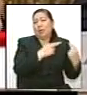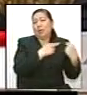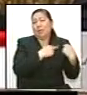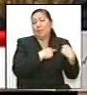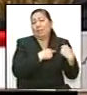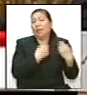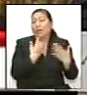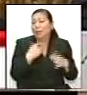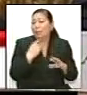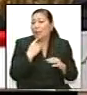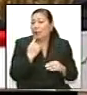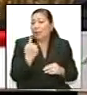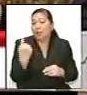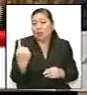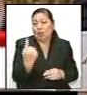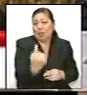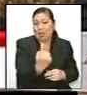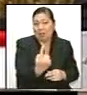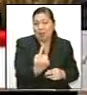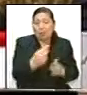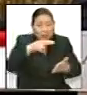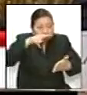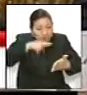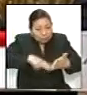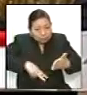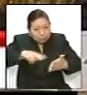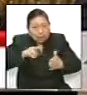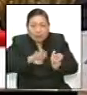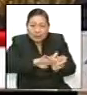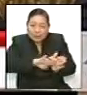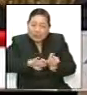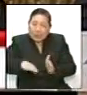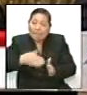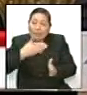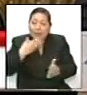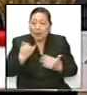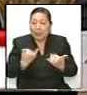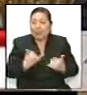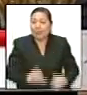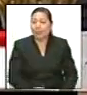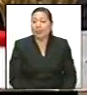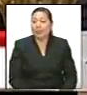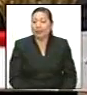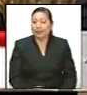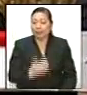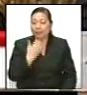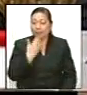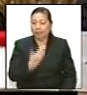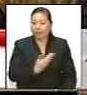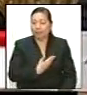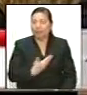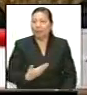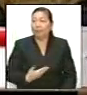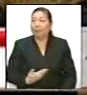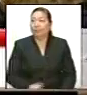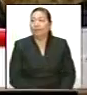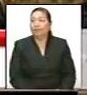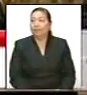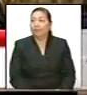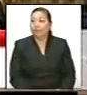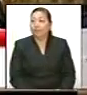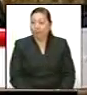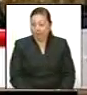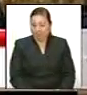y hemos dispuesto que cada titular revise si hay margen para mejorar en ese sentido. Muchas gracias, señor presidente.